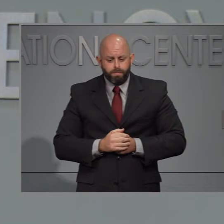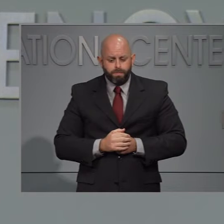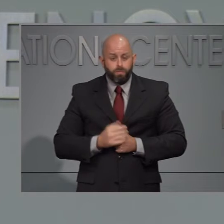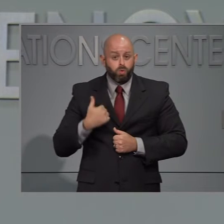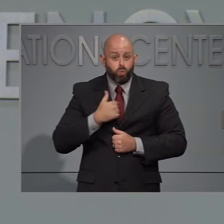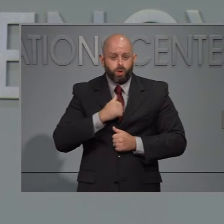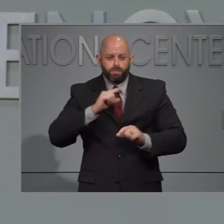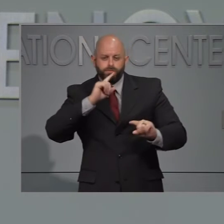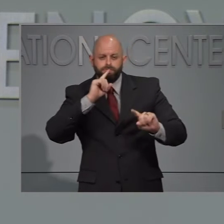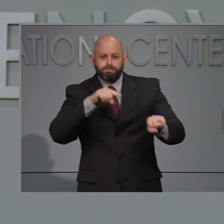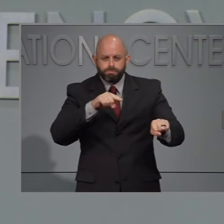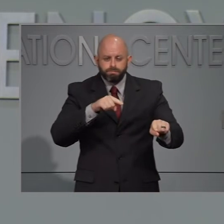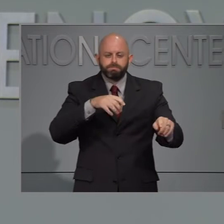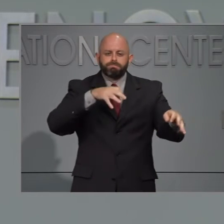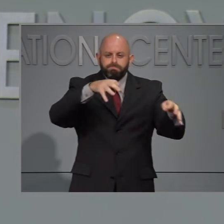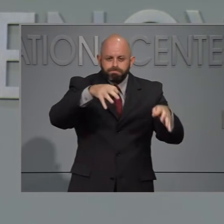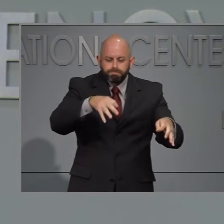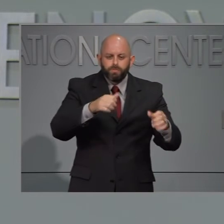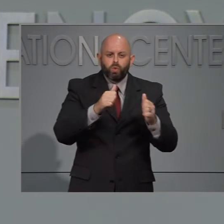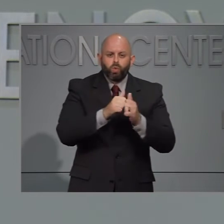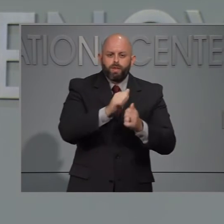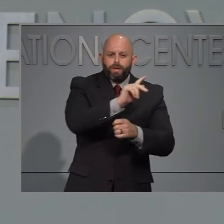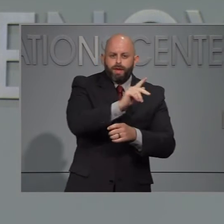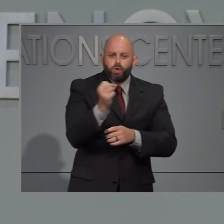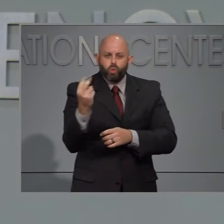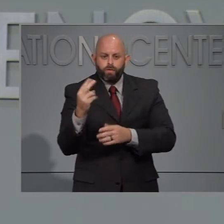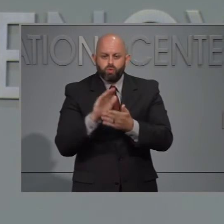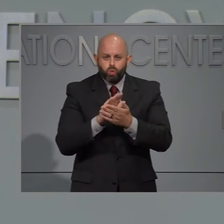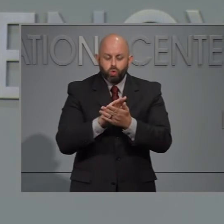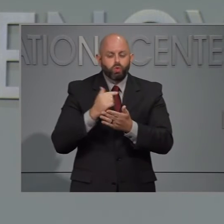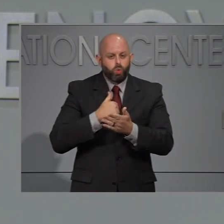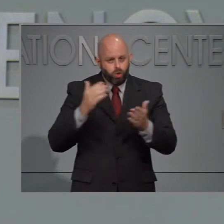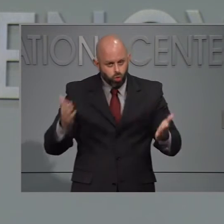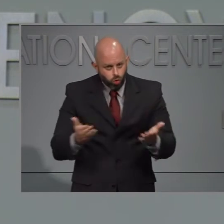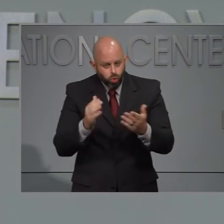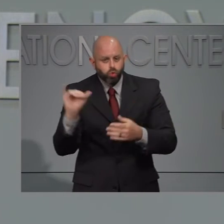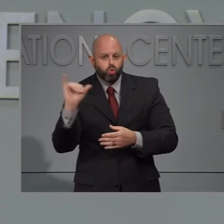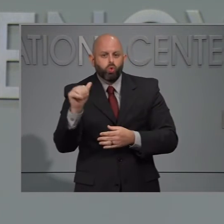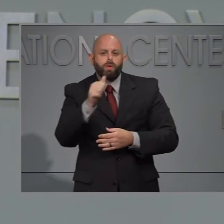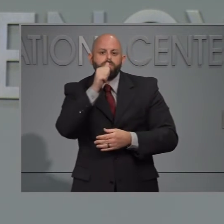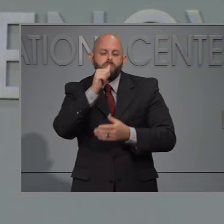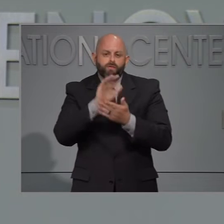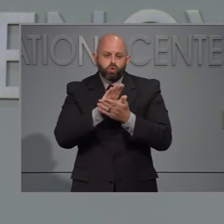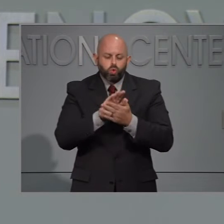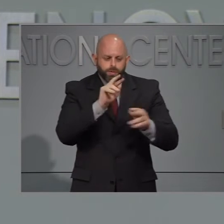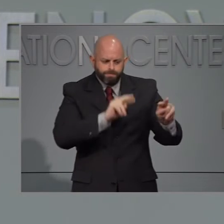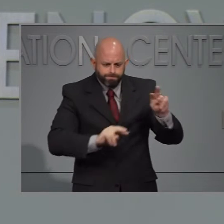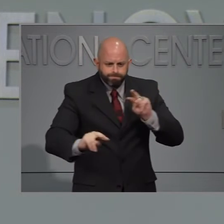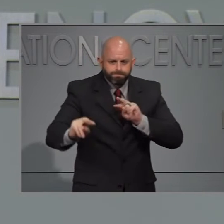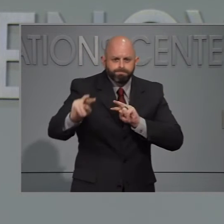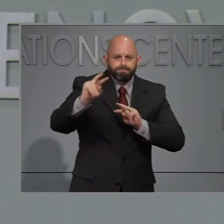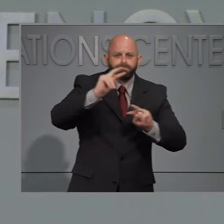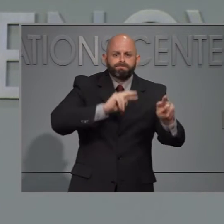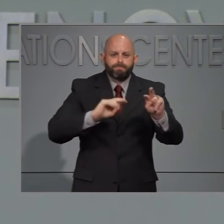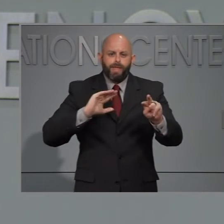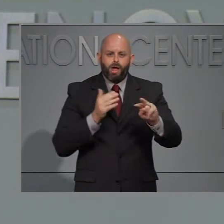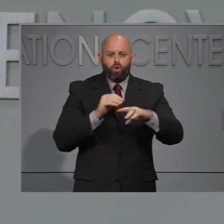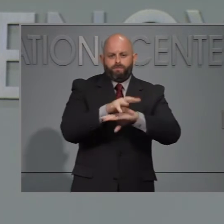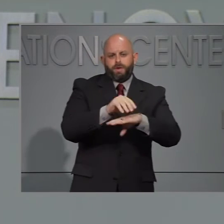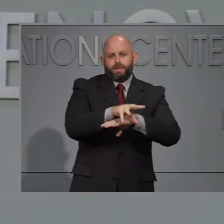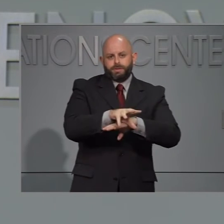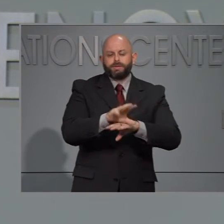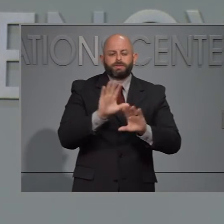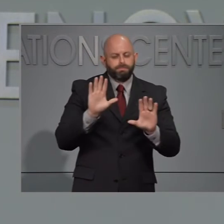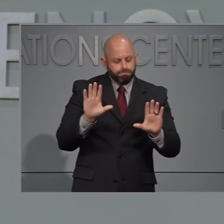12, animamos a todas las escuelas privadas que miren todas esas guías. Y recuerde que lo que